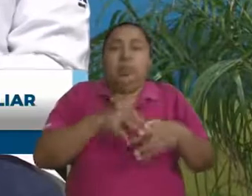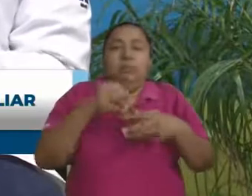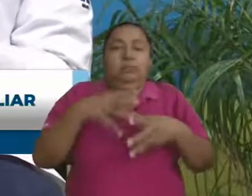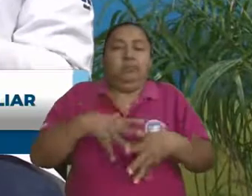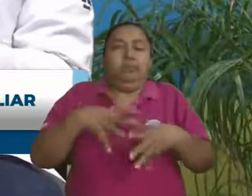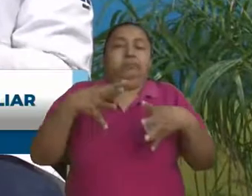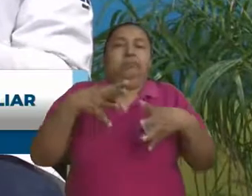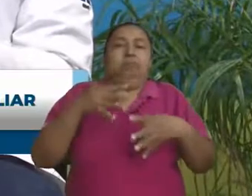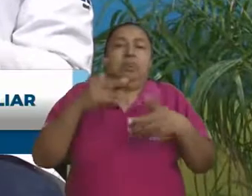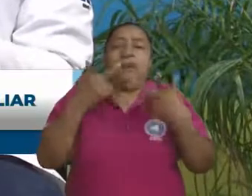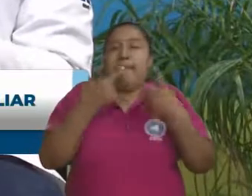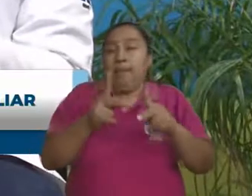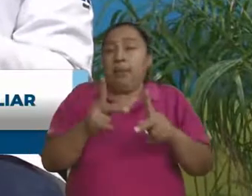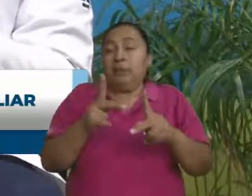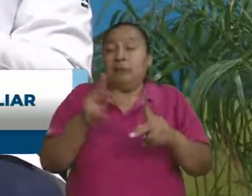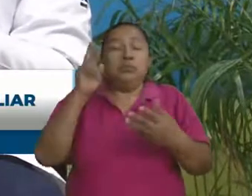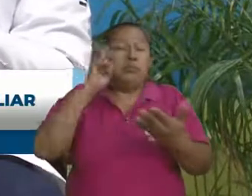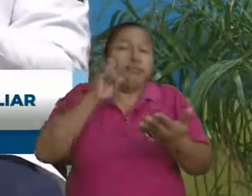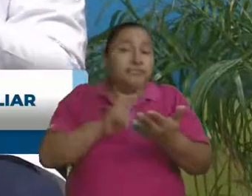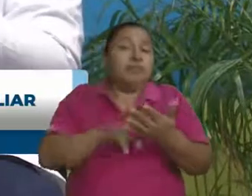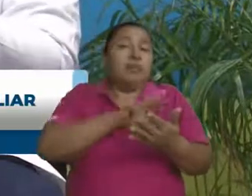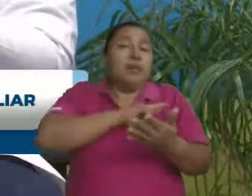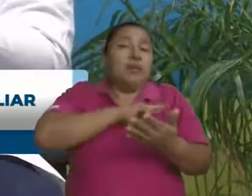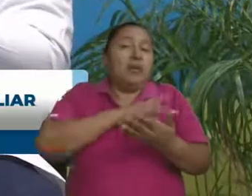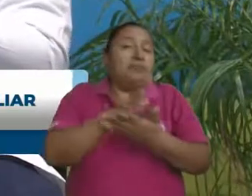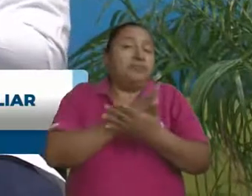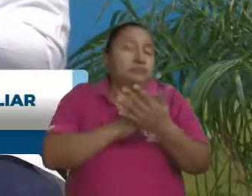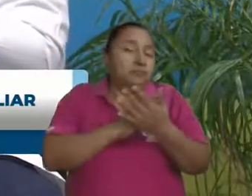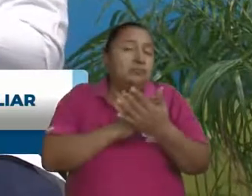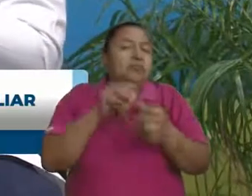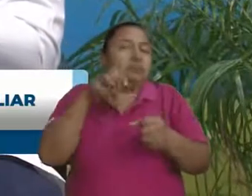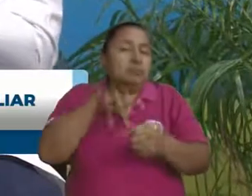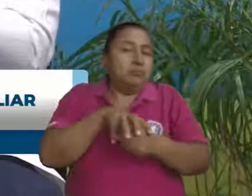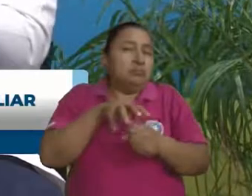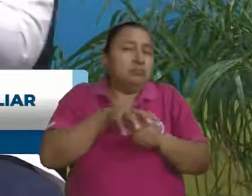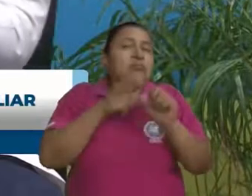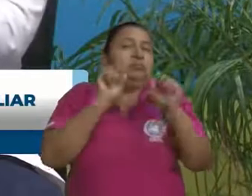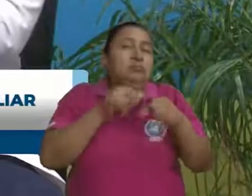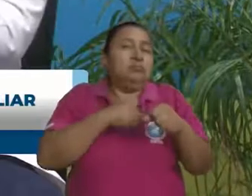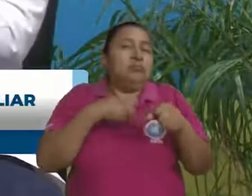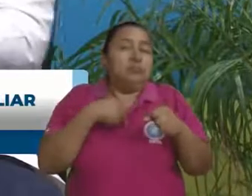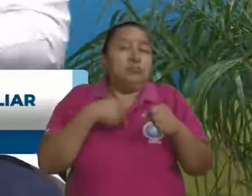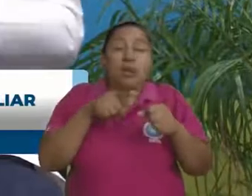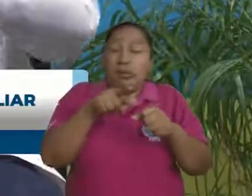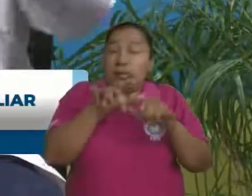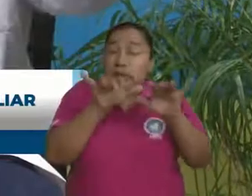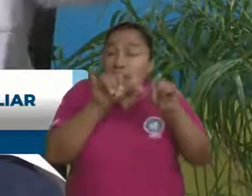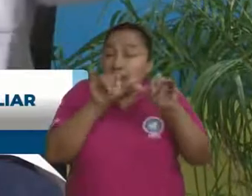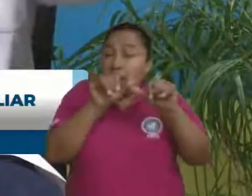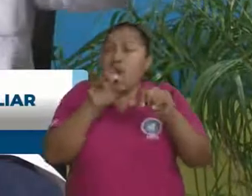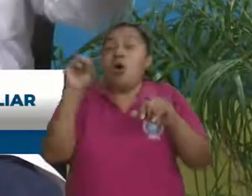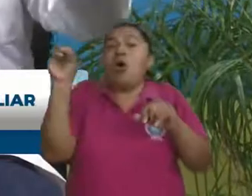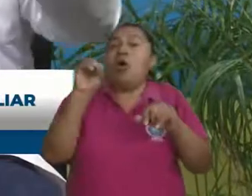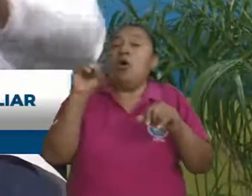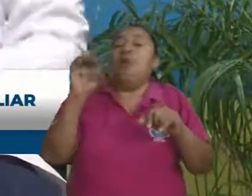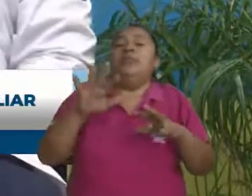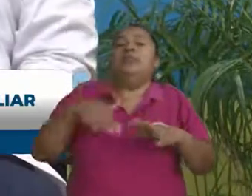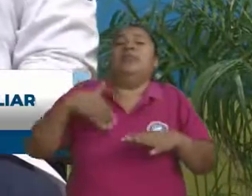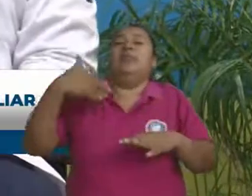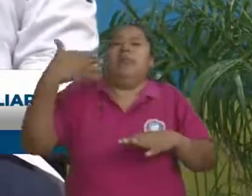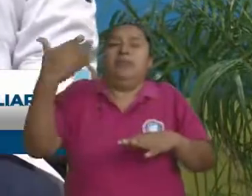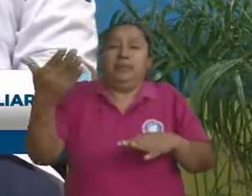inflamación, pero recordemos que hay ciertas condiciones que favorecen hacerlo de forma inmediata o hacerlo en un segundo